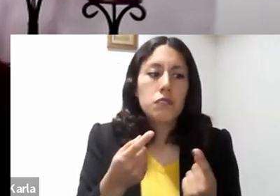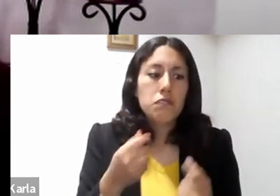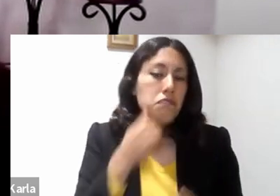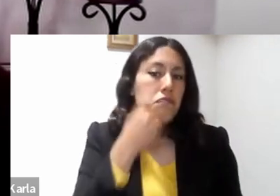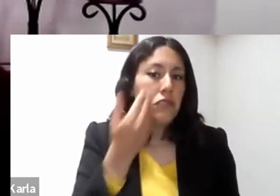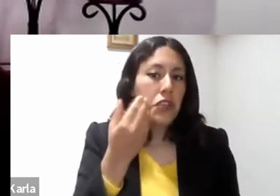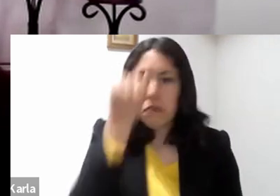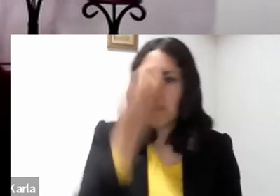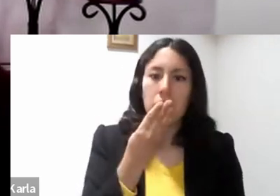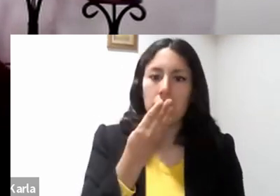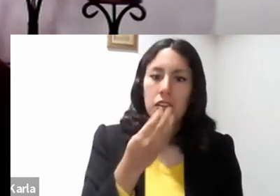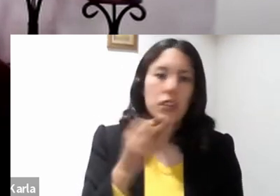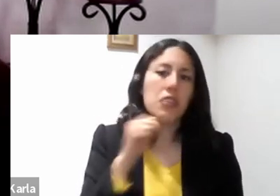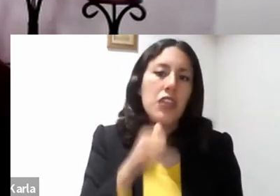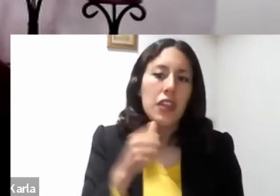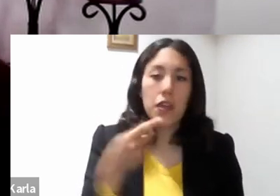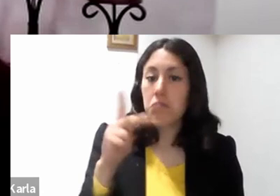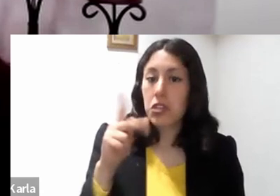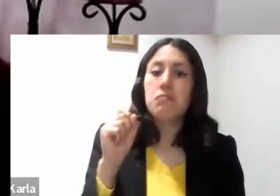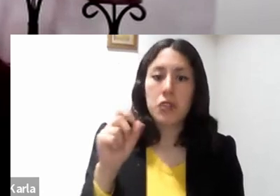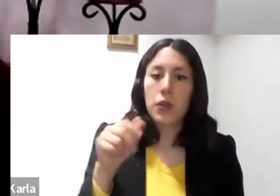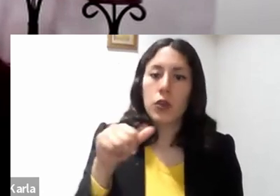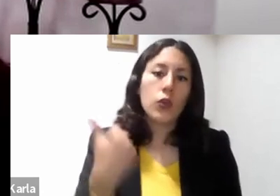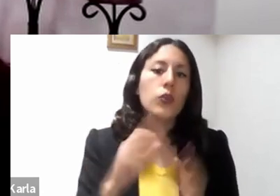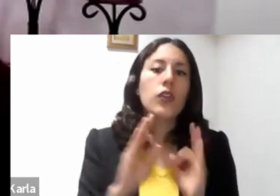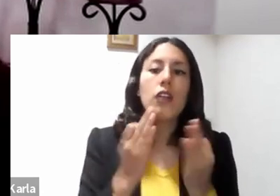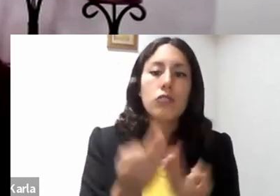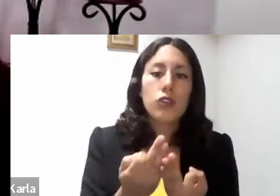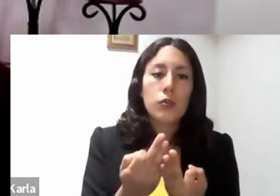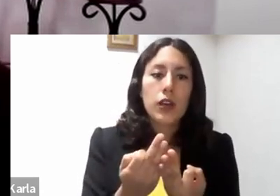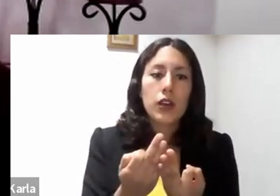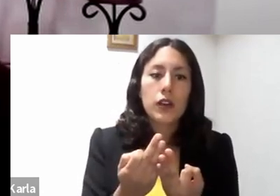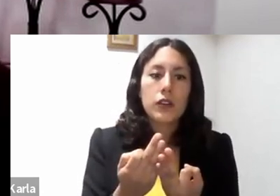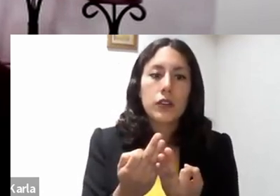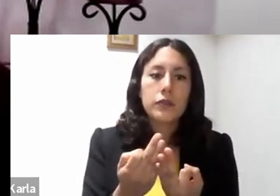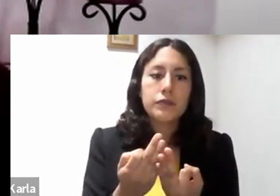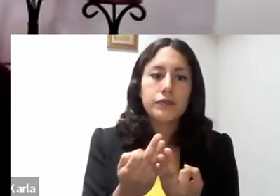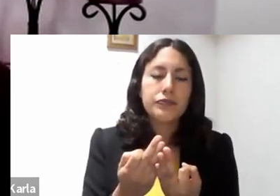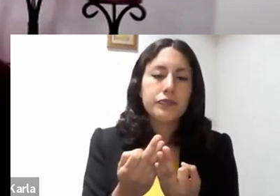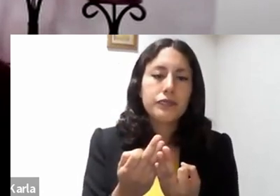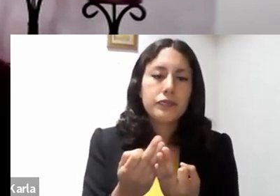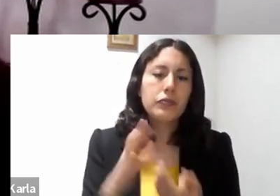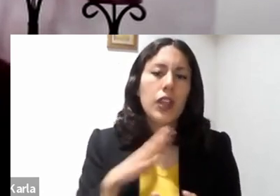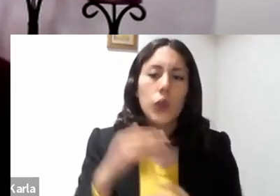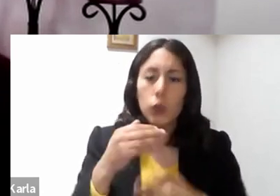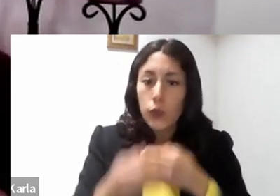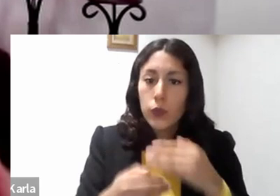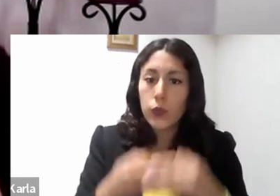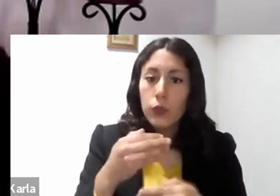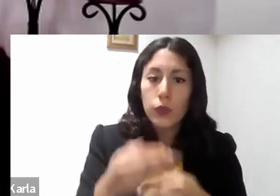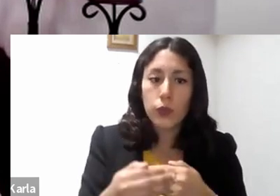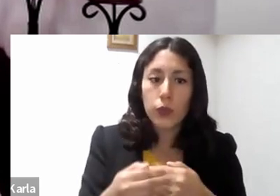como la contemplación ignaciana donde pues se puede llevar un proceso para ir a